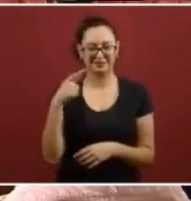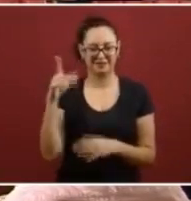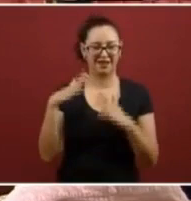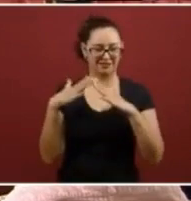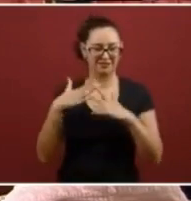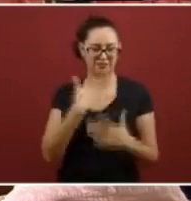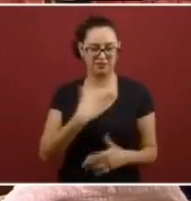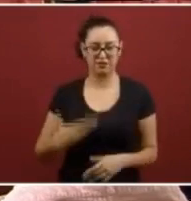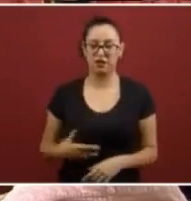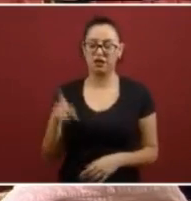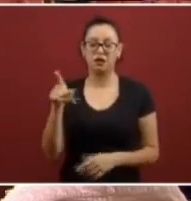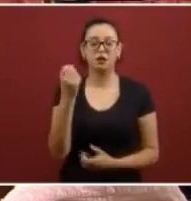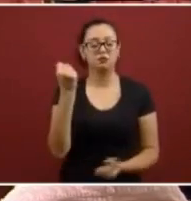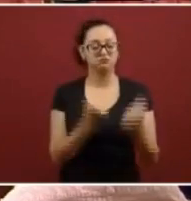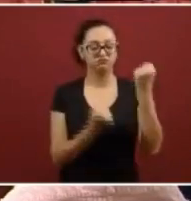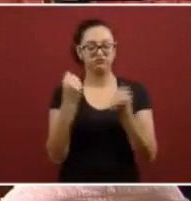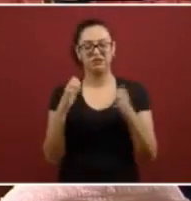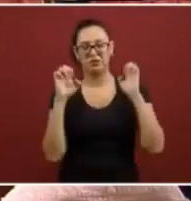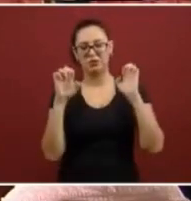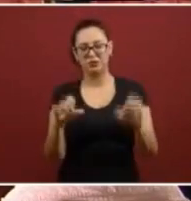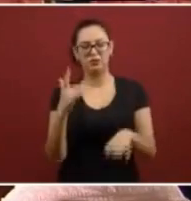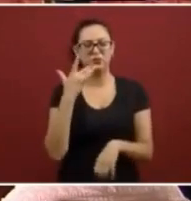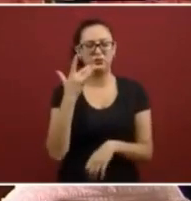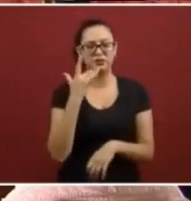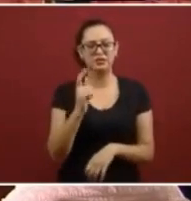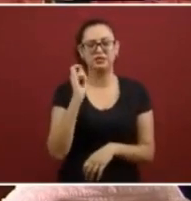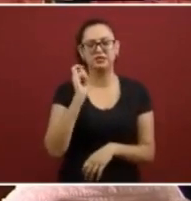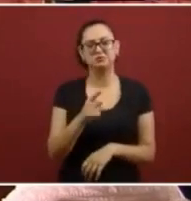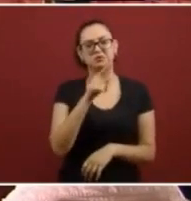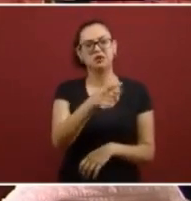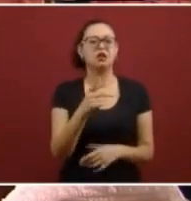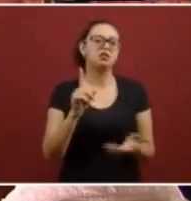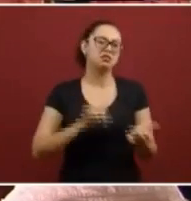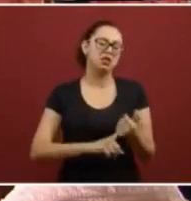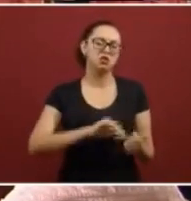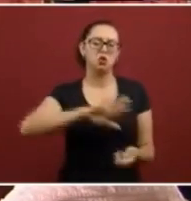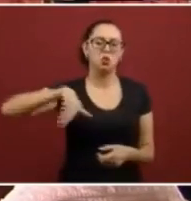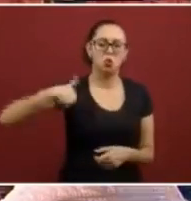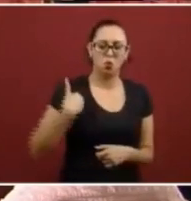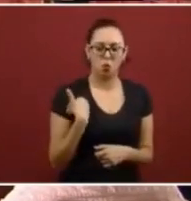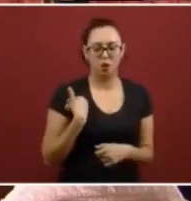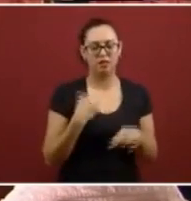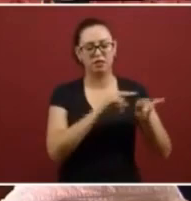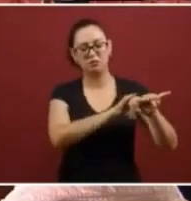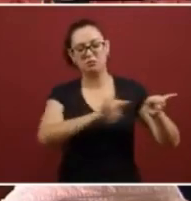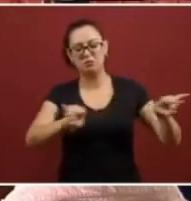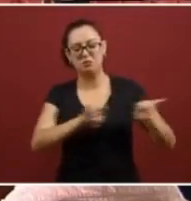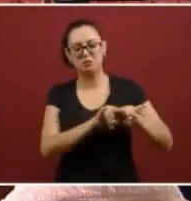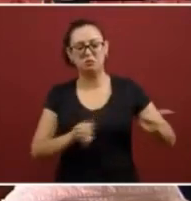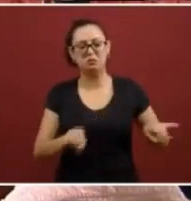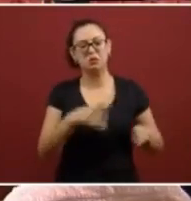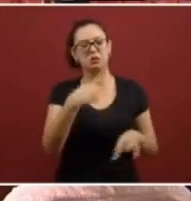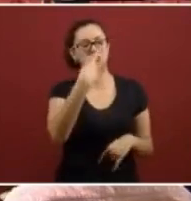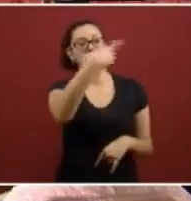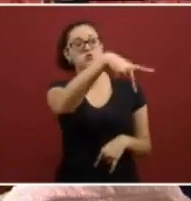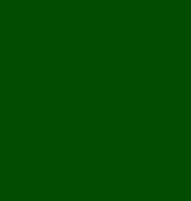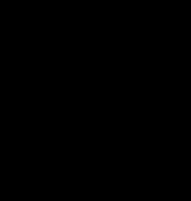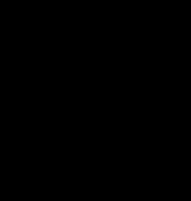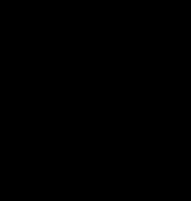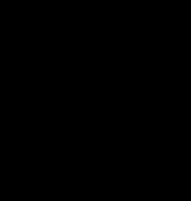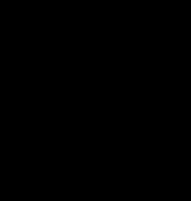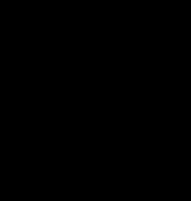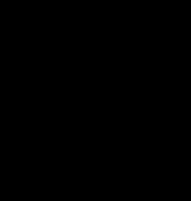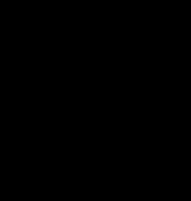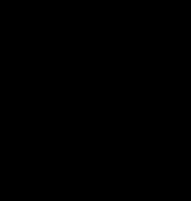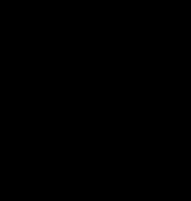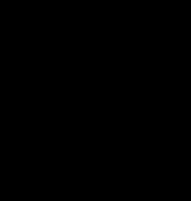lujo. So there will Son be vehículos que estaban almacenados en bodegas selling o se le podía dar un uso the vehicles that discrecional. have been Esto ya no es así. stored in El